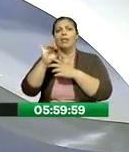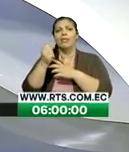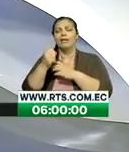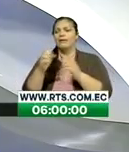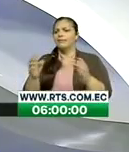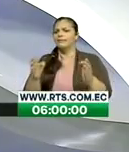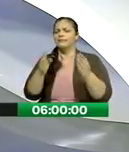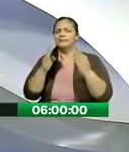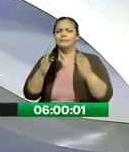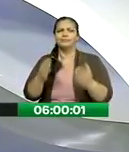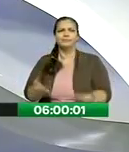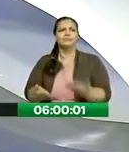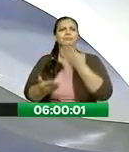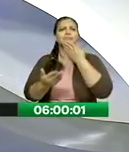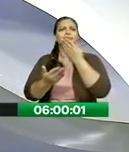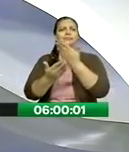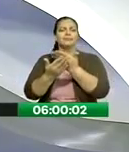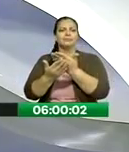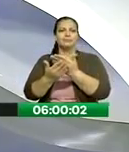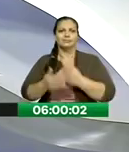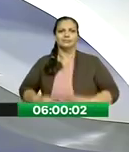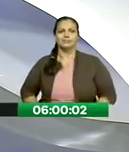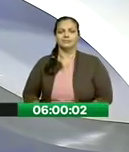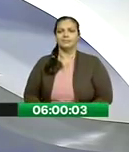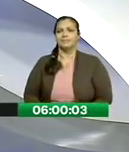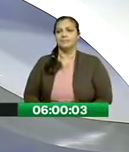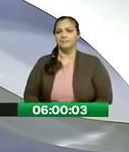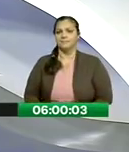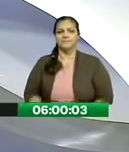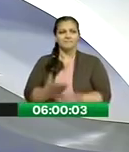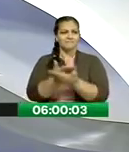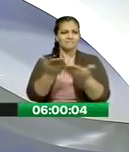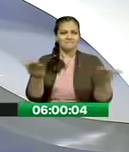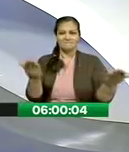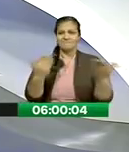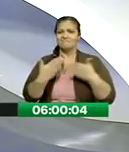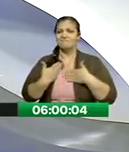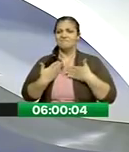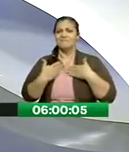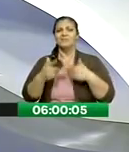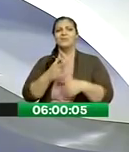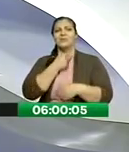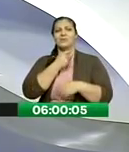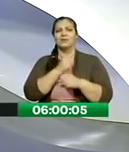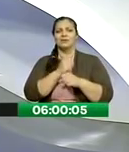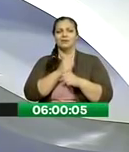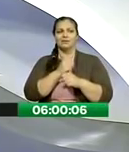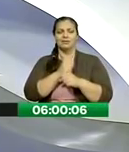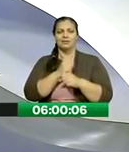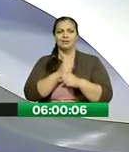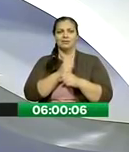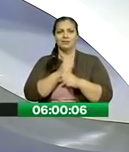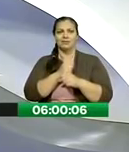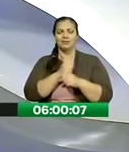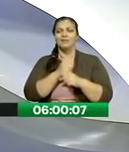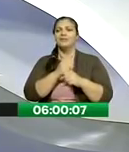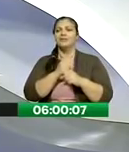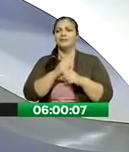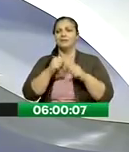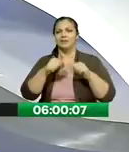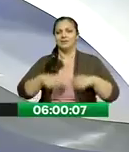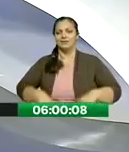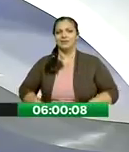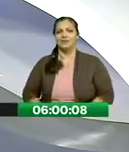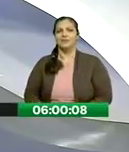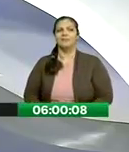mi caso, hay muchos casos que la gente se ha sentido como en casa. Y espero que este añito que me he propuesto estar acá sea de la trayectoria